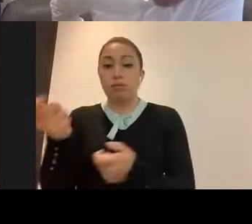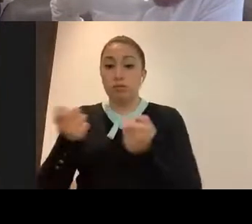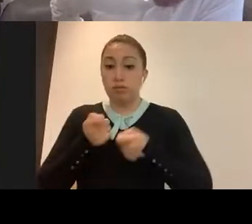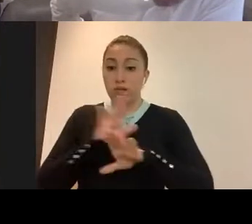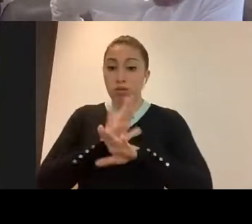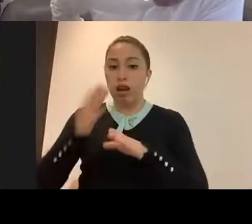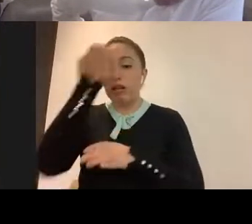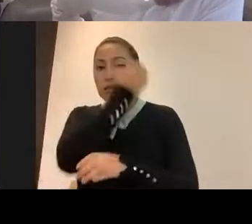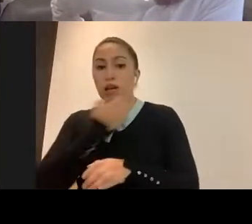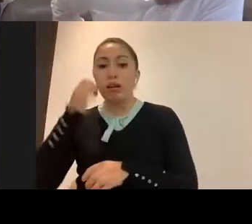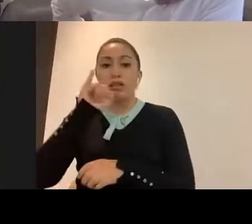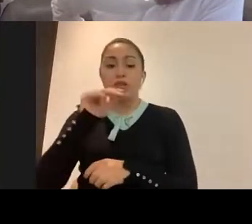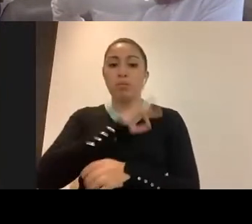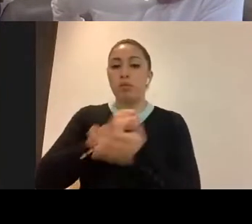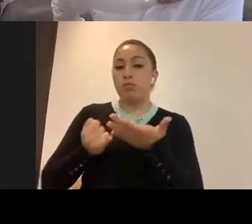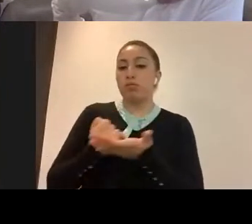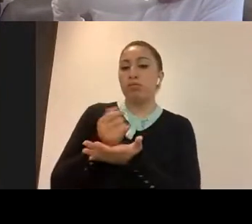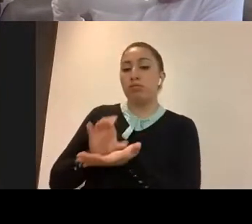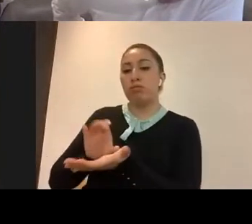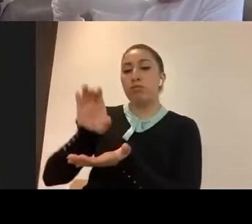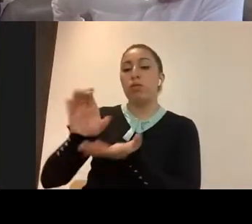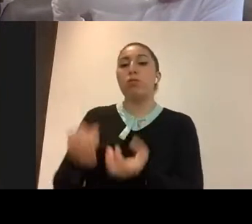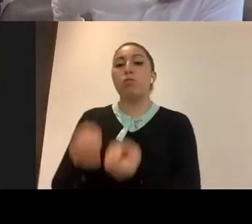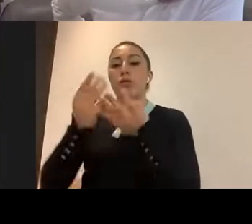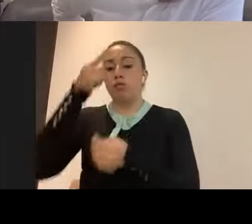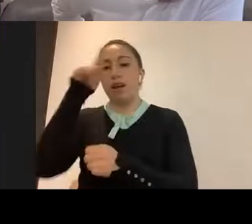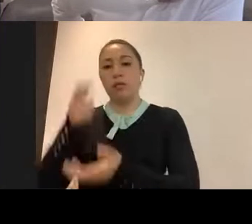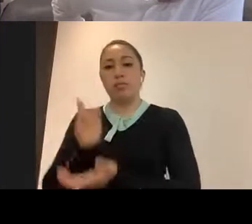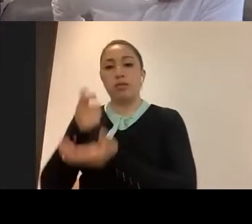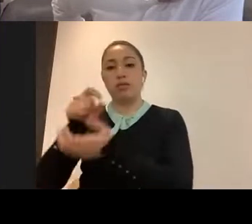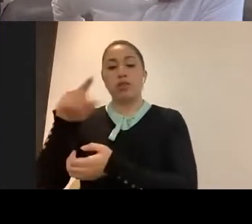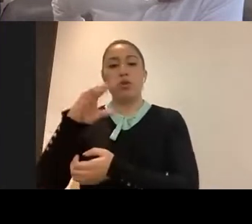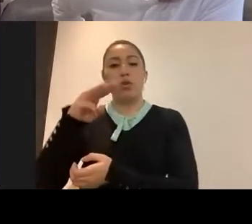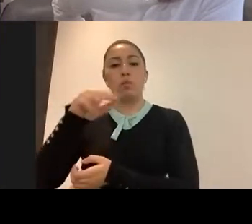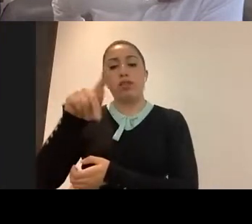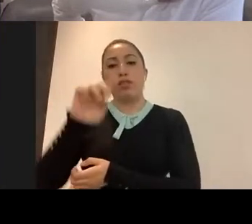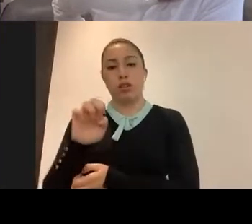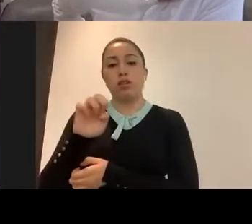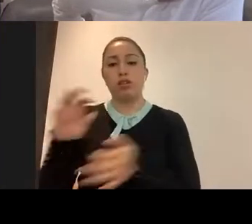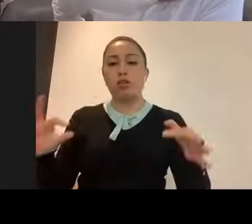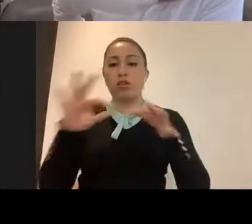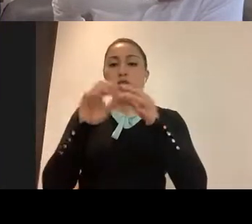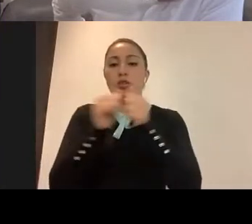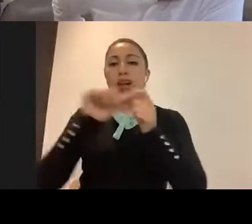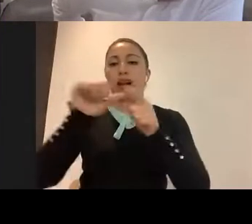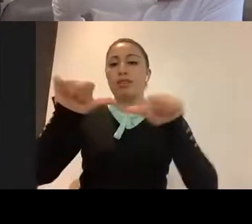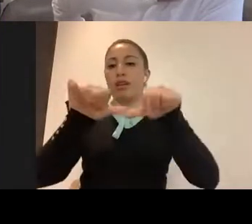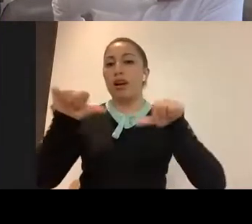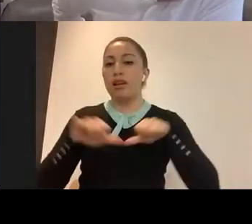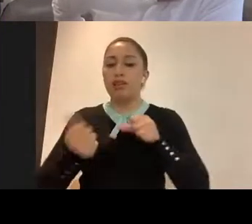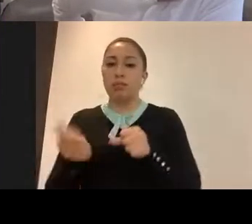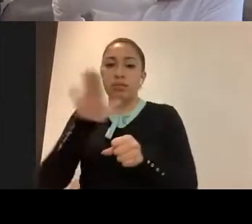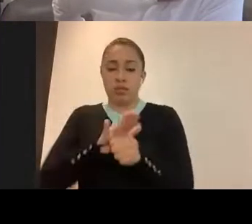para poder dar una alternativa de solución a través de las unidades administrativas. Me parece que